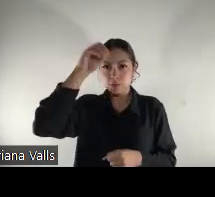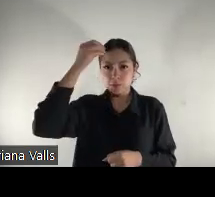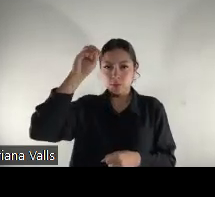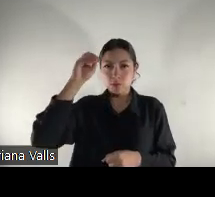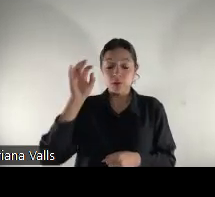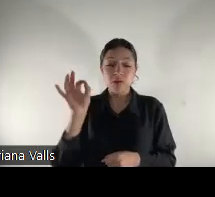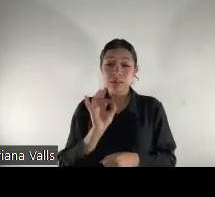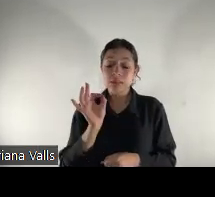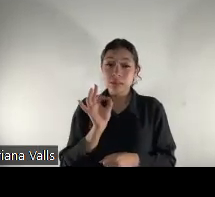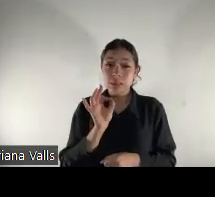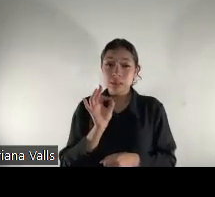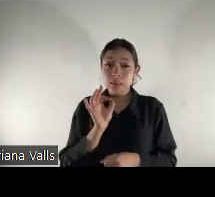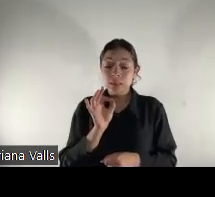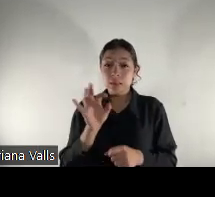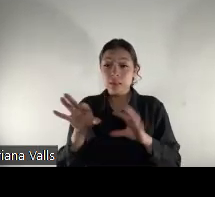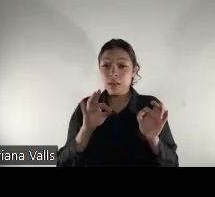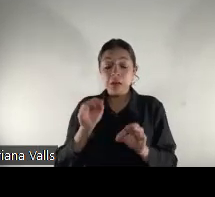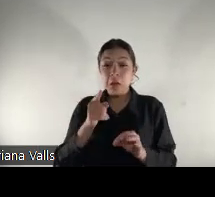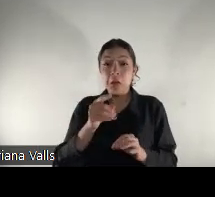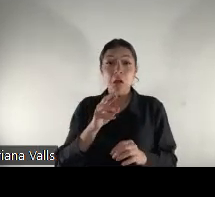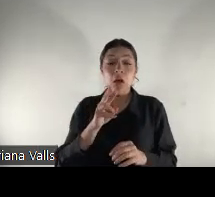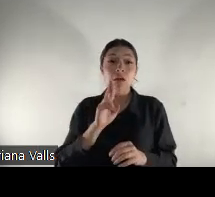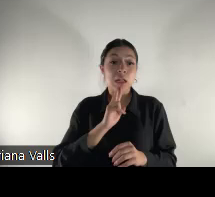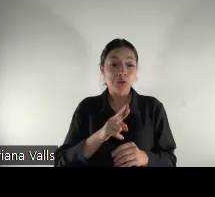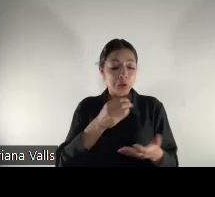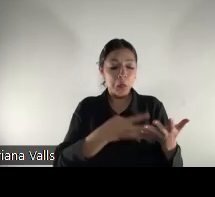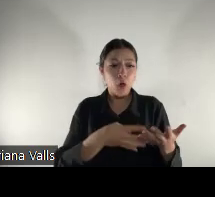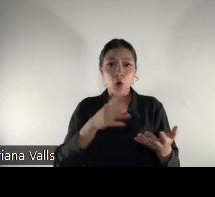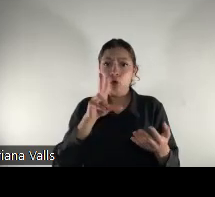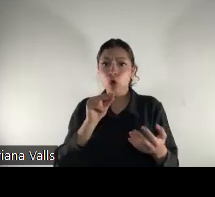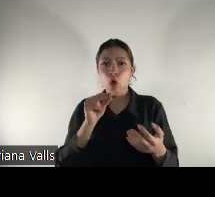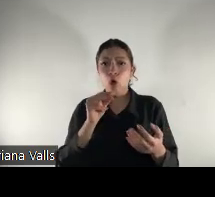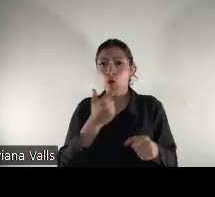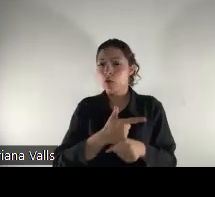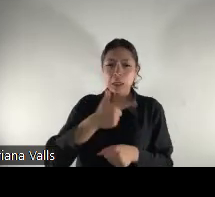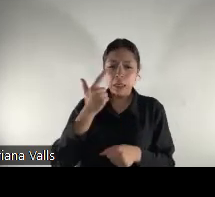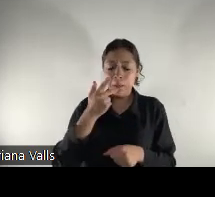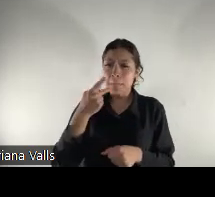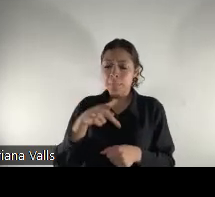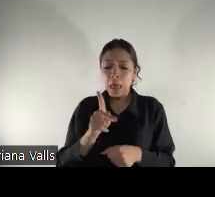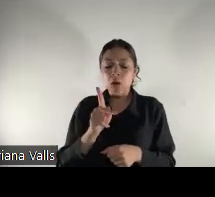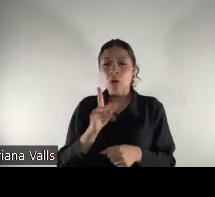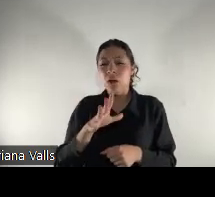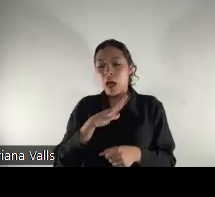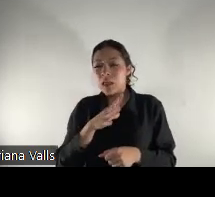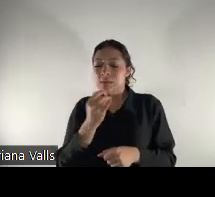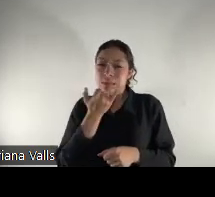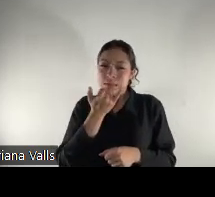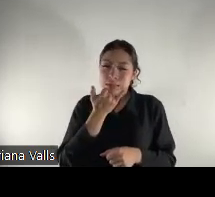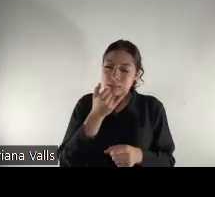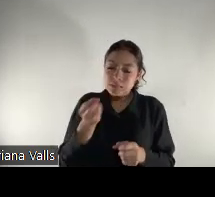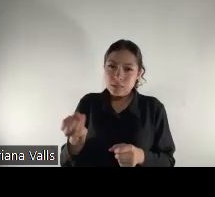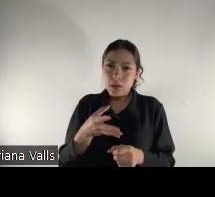Si los resultados salen no significativos, pero existe cierta duda, es decir, que el psicólogo evaluador